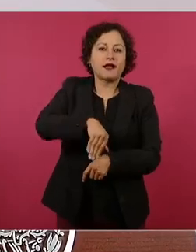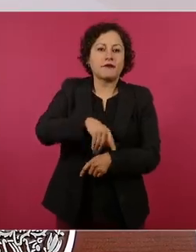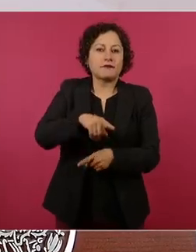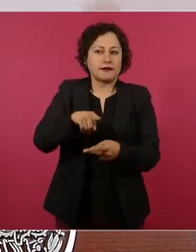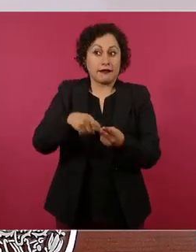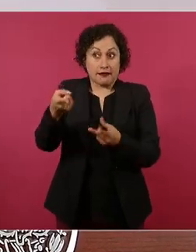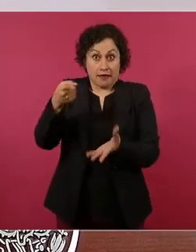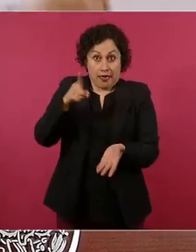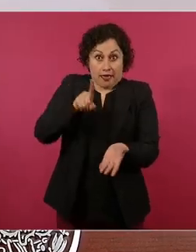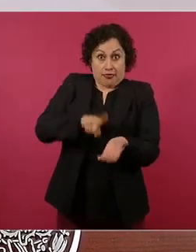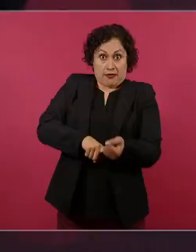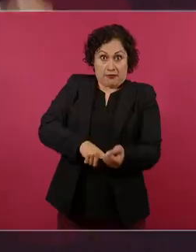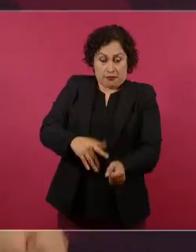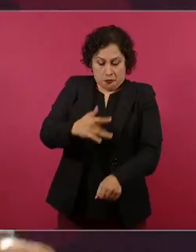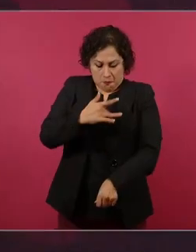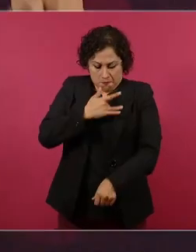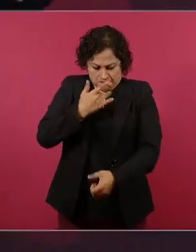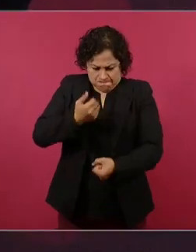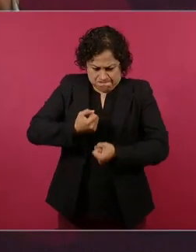decide